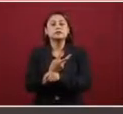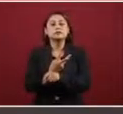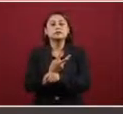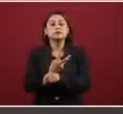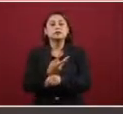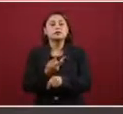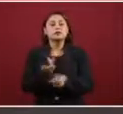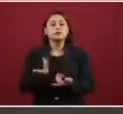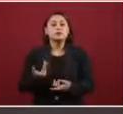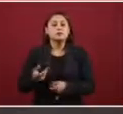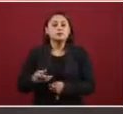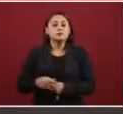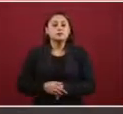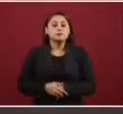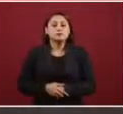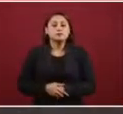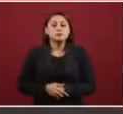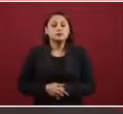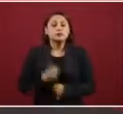de